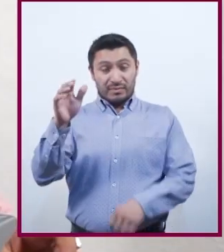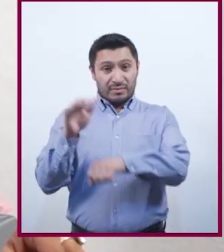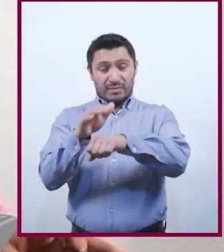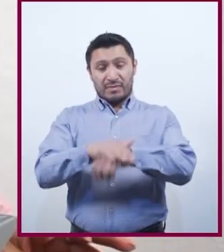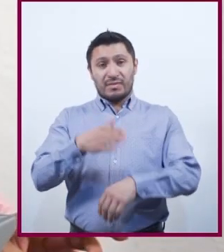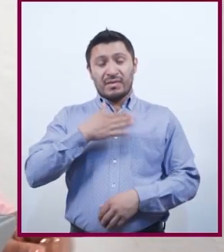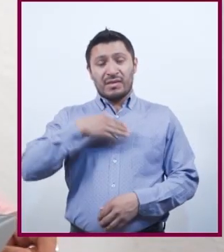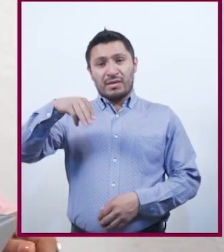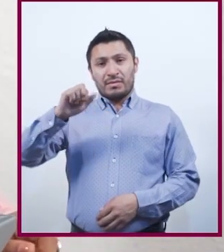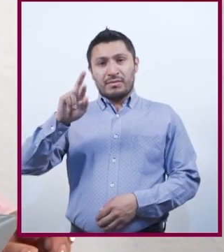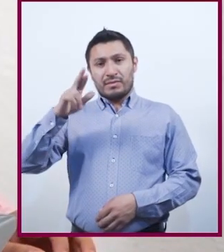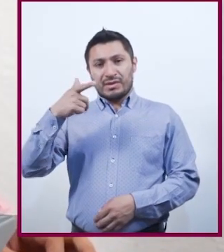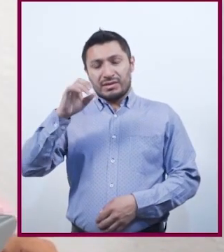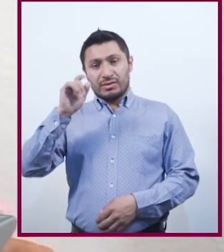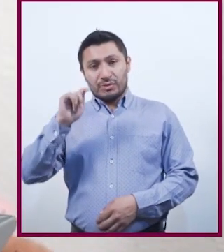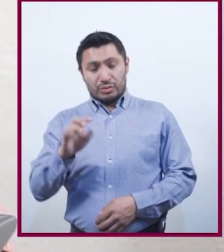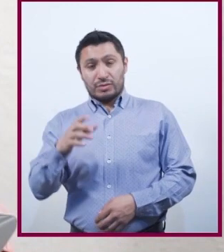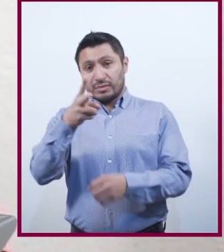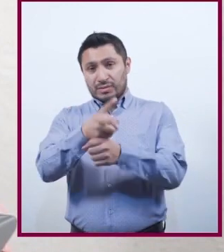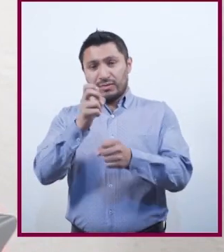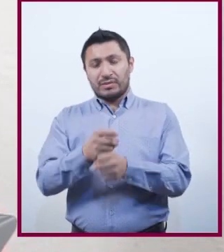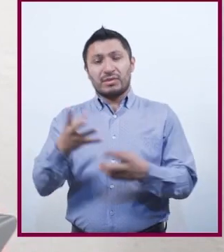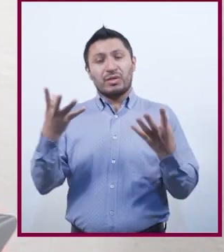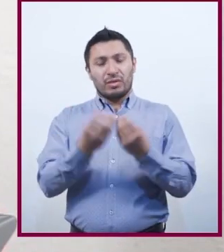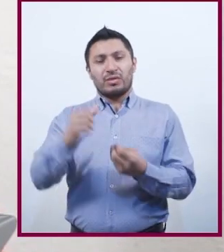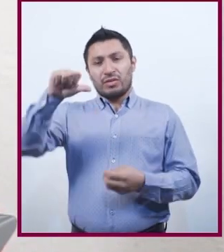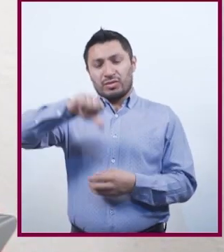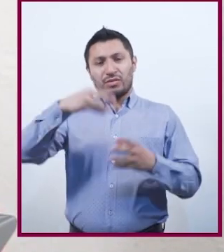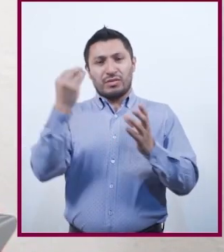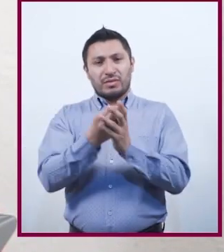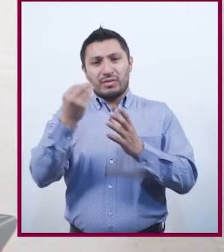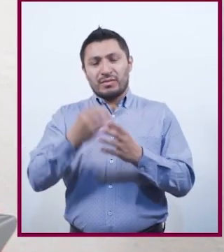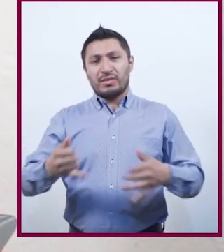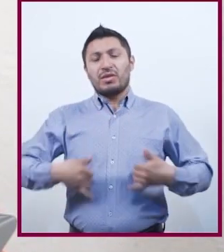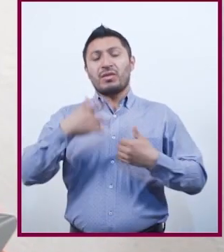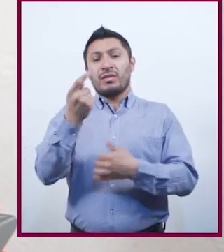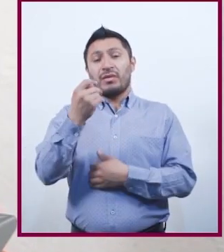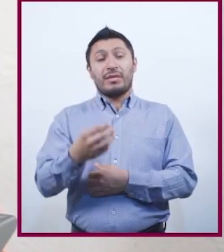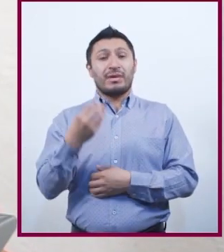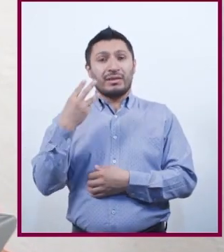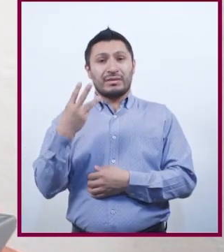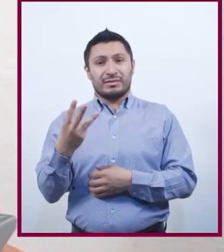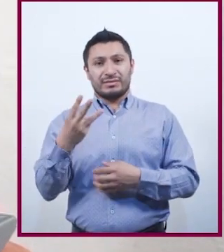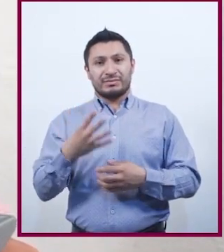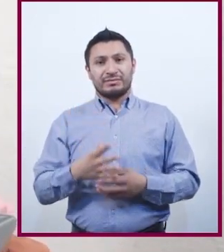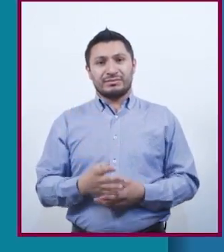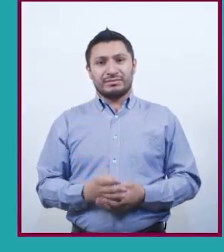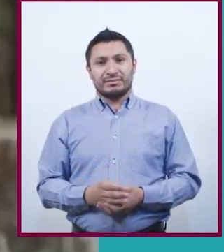Hola, ¿qué tal amigos? Soy Margot Cortázar y los invito a que nos acompañen a este programa de jóvenes en TV3.